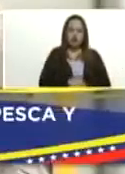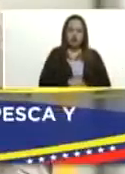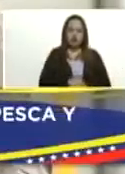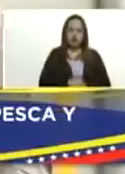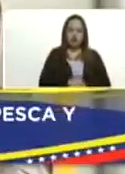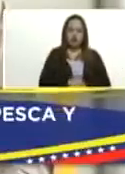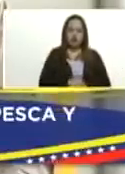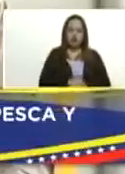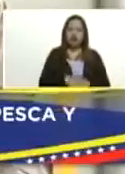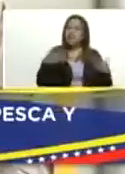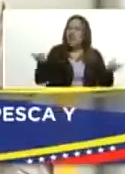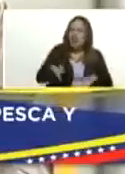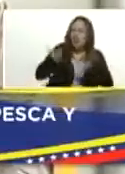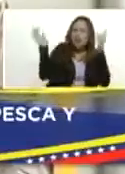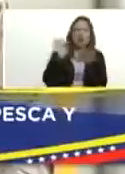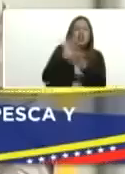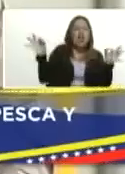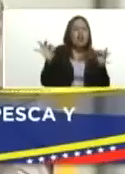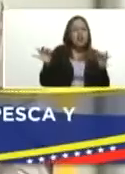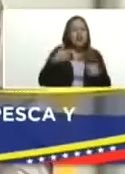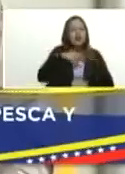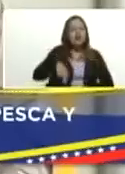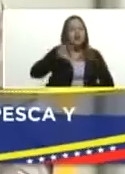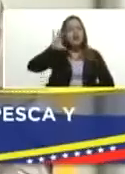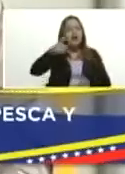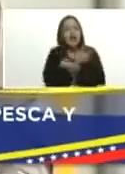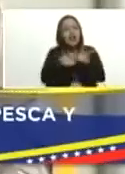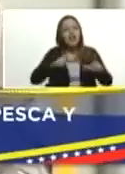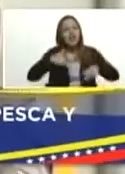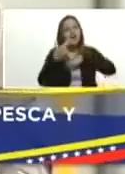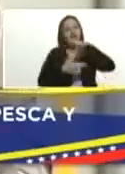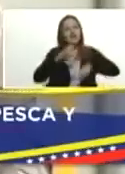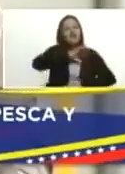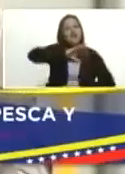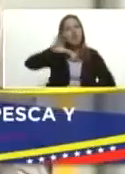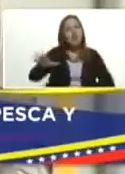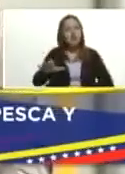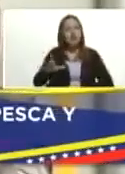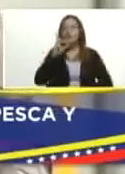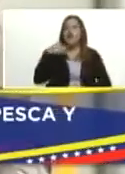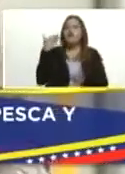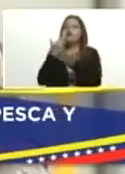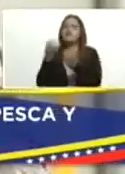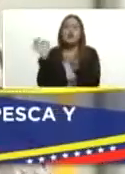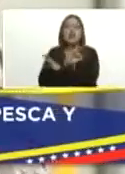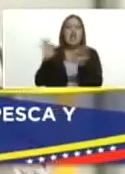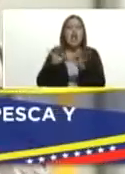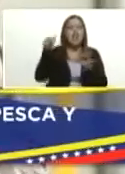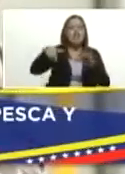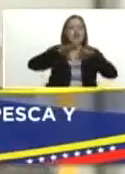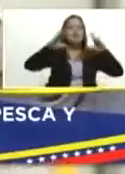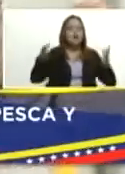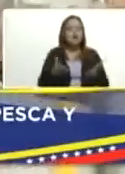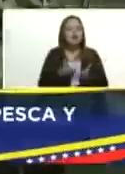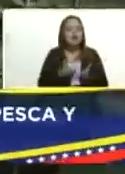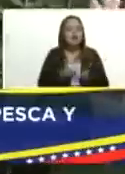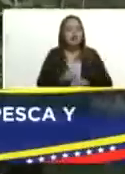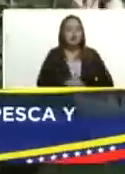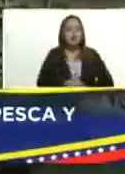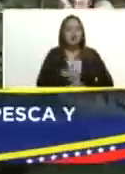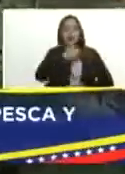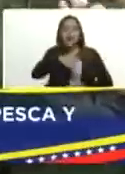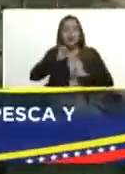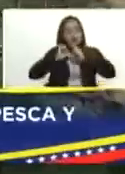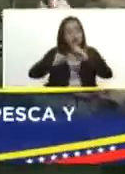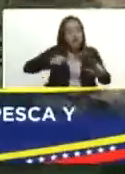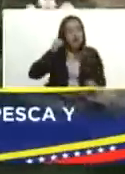¿Qué licencia y qué licencia? Somos un país libre, rebelde y soberano. No le pedimos licencia a nadie en este mundo. Lo que vamos a